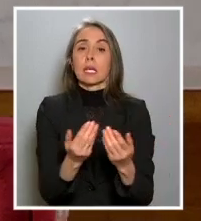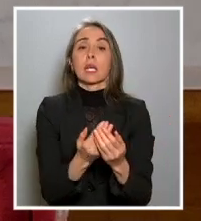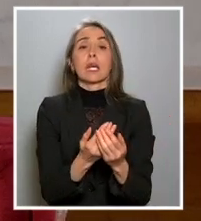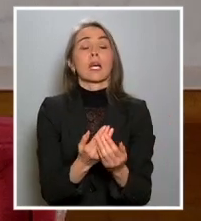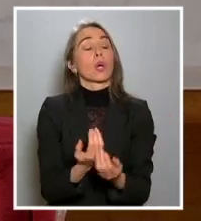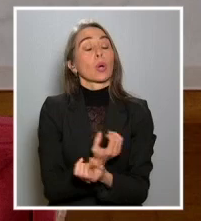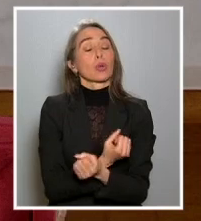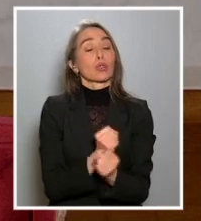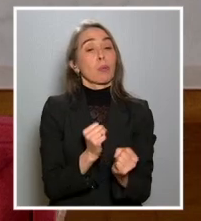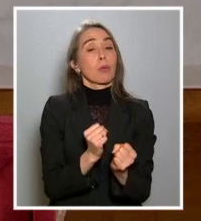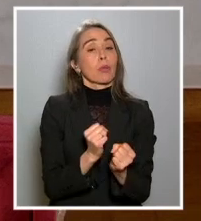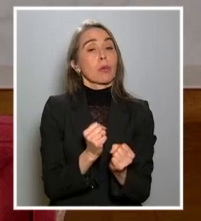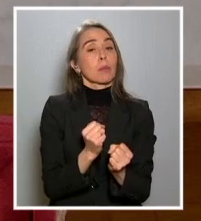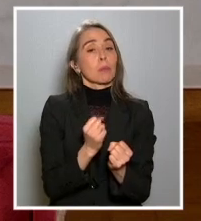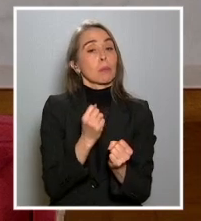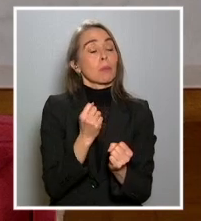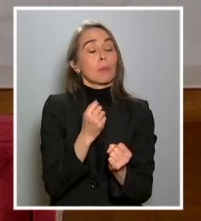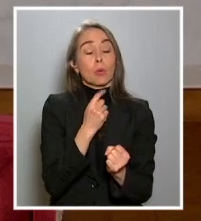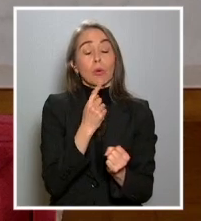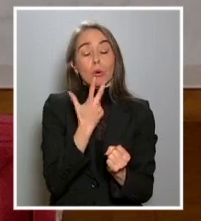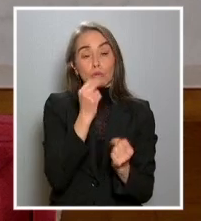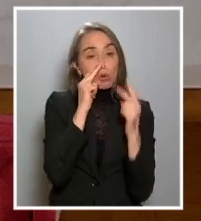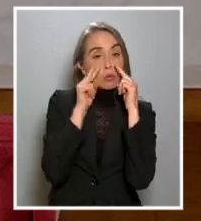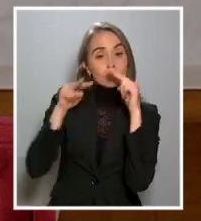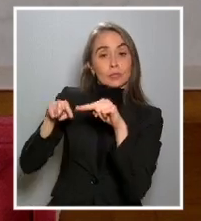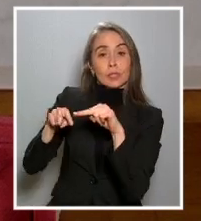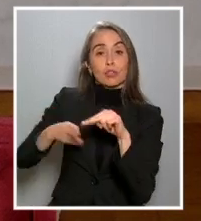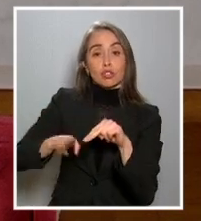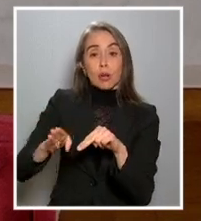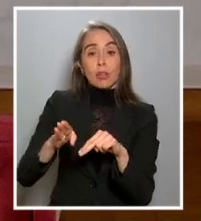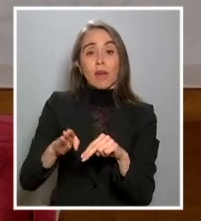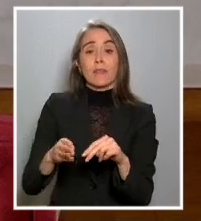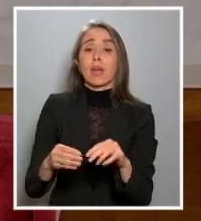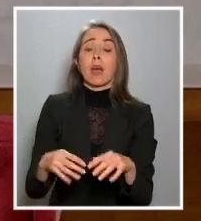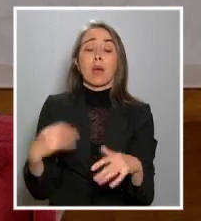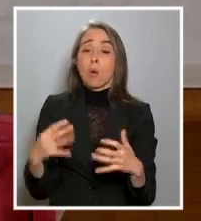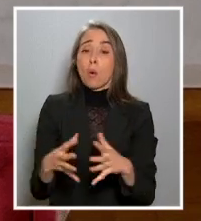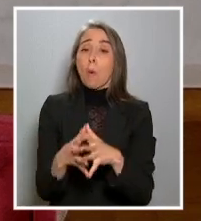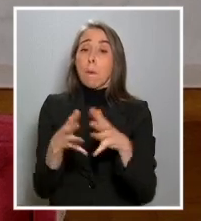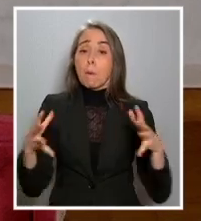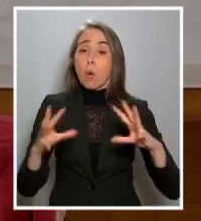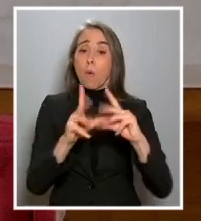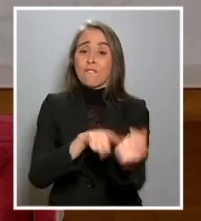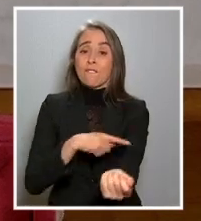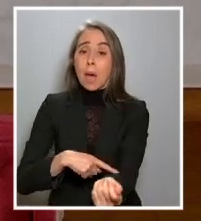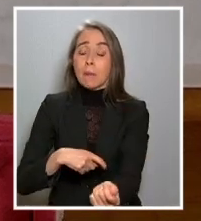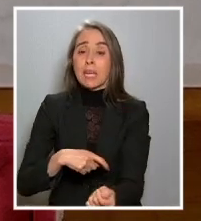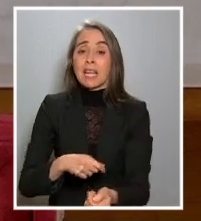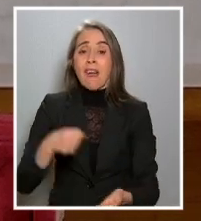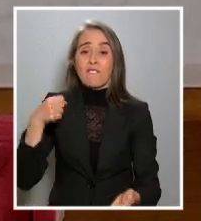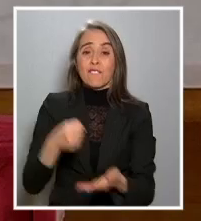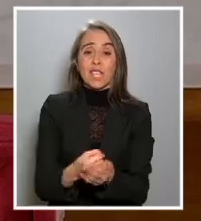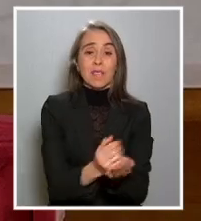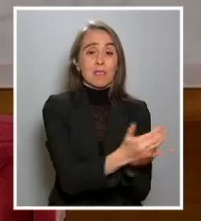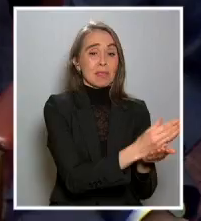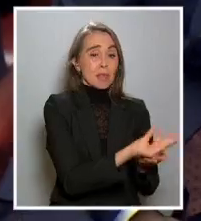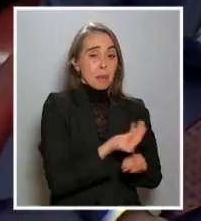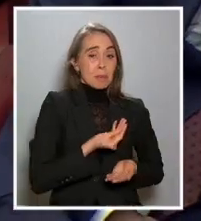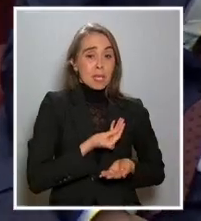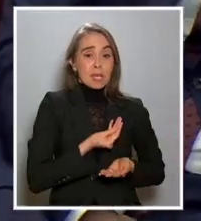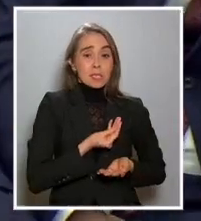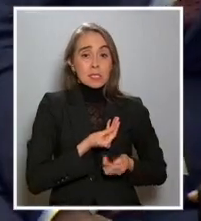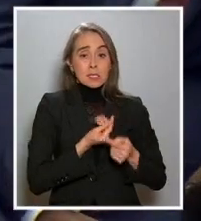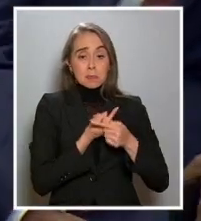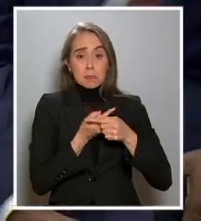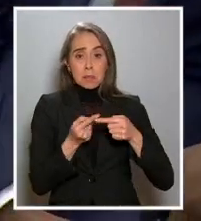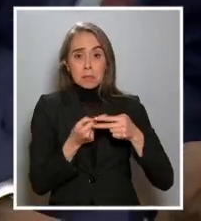vista que todavía a muchas familias les cuesta llegar a fin de mes y viven con lo